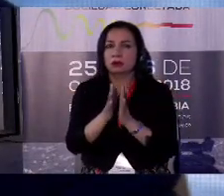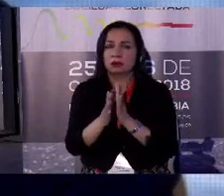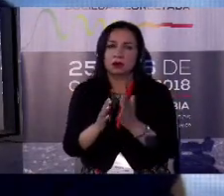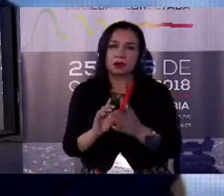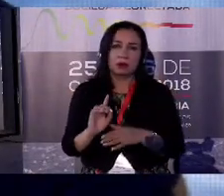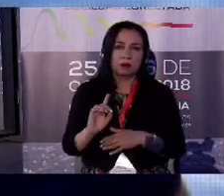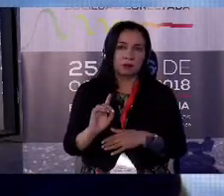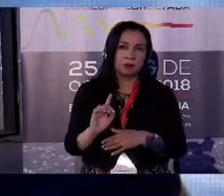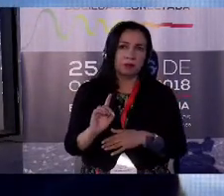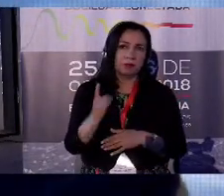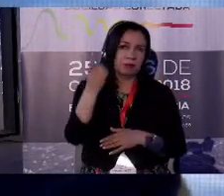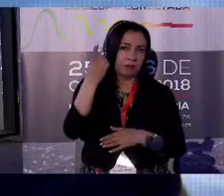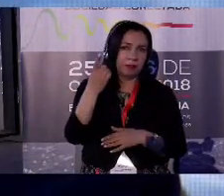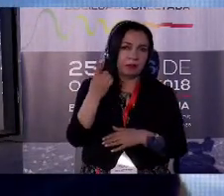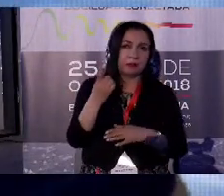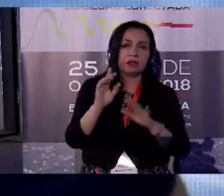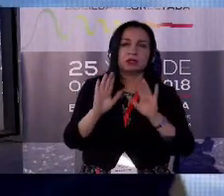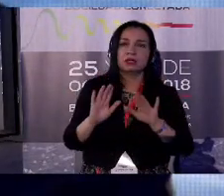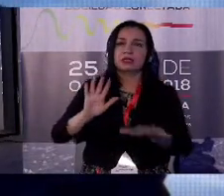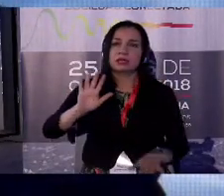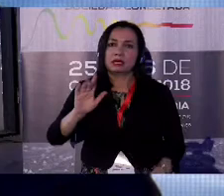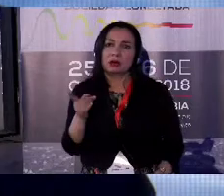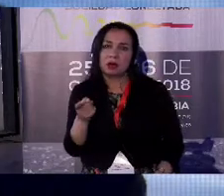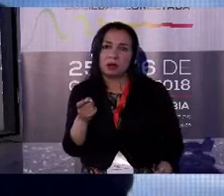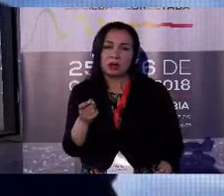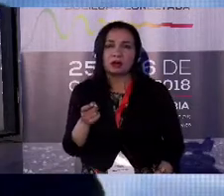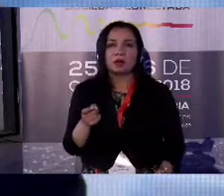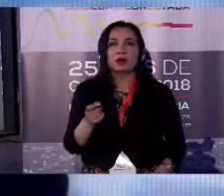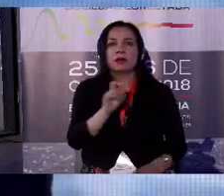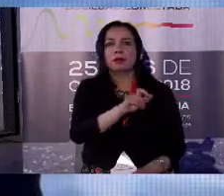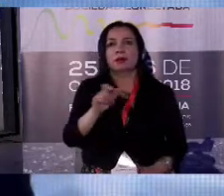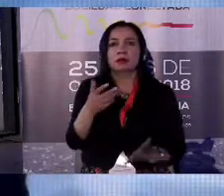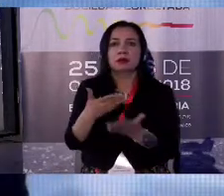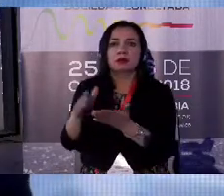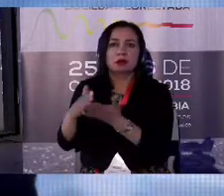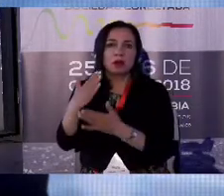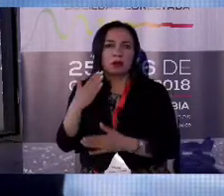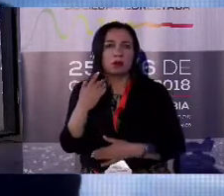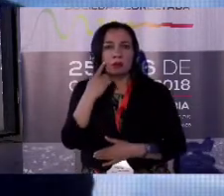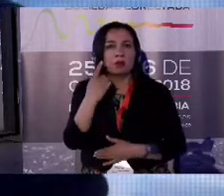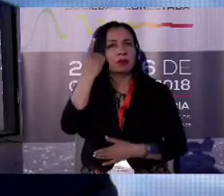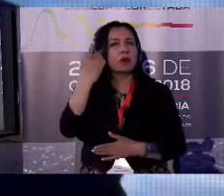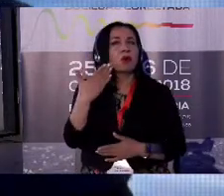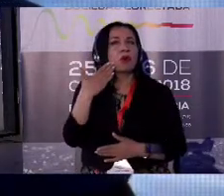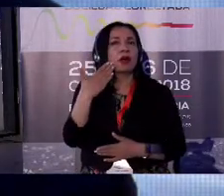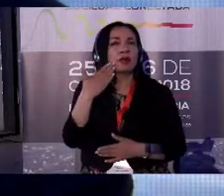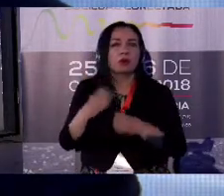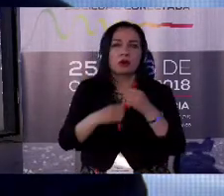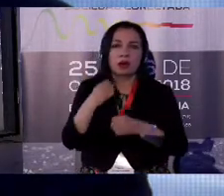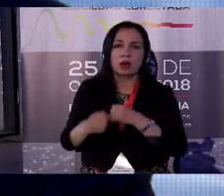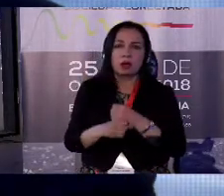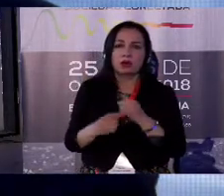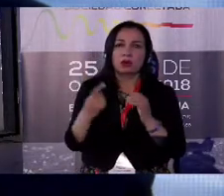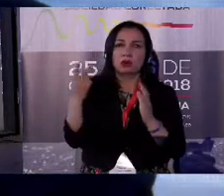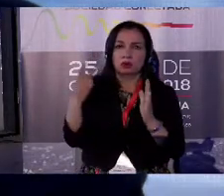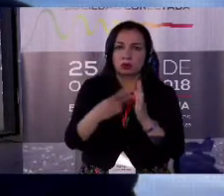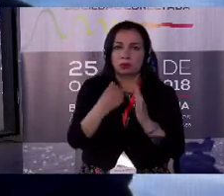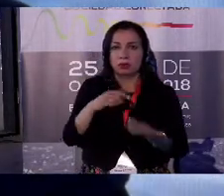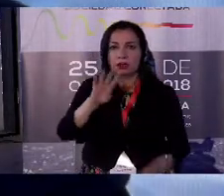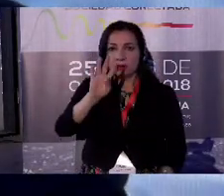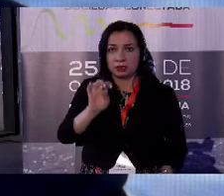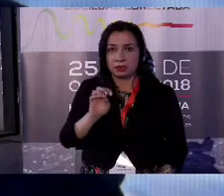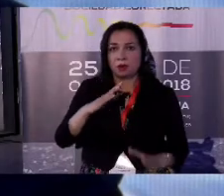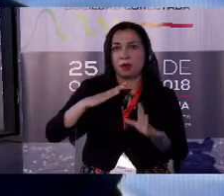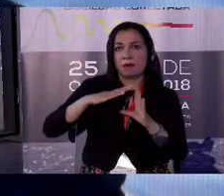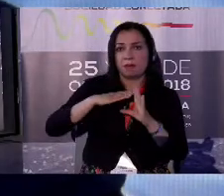chip para consumidor de 5G, va a estar disponible a mediados de 2019. Y 5G